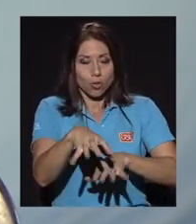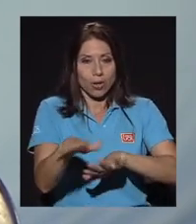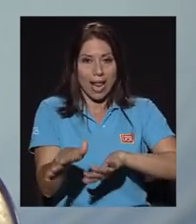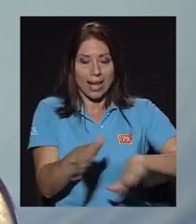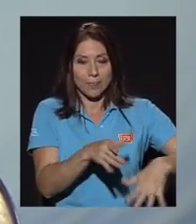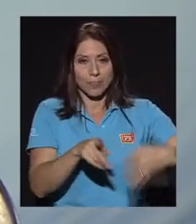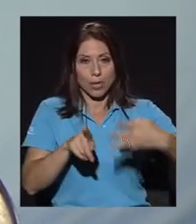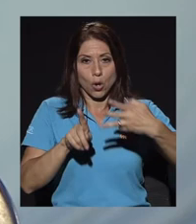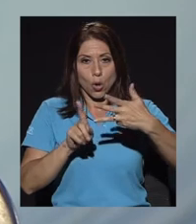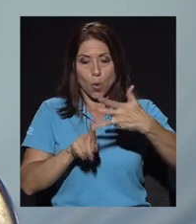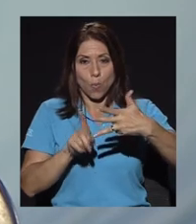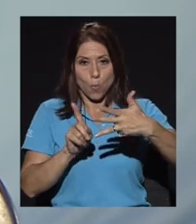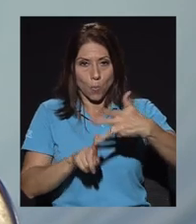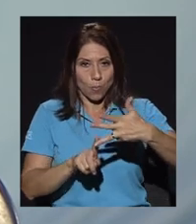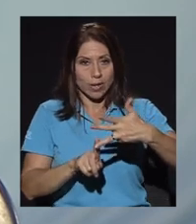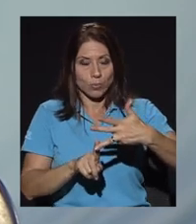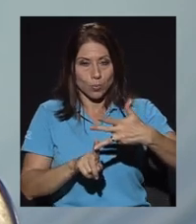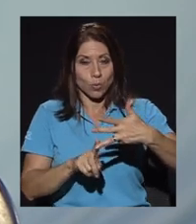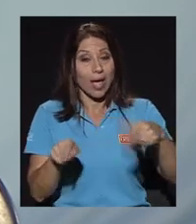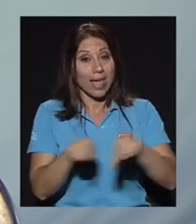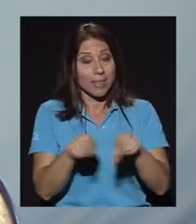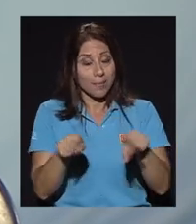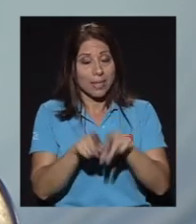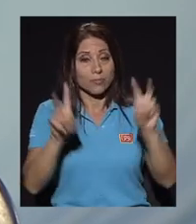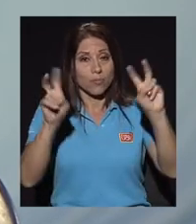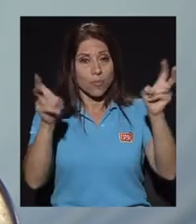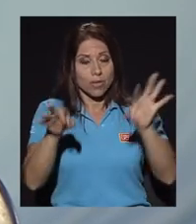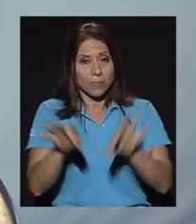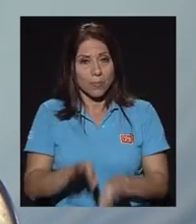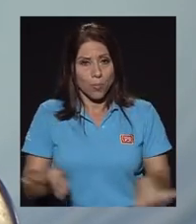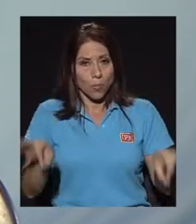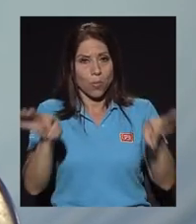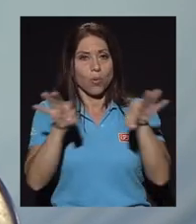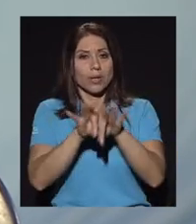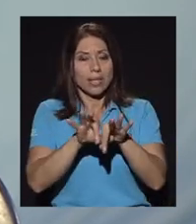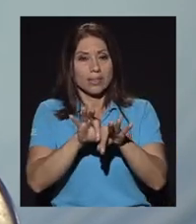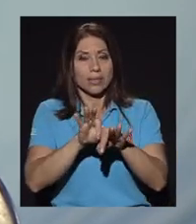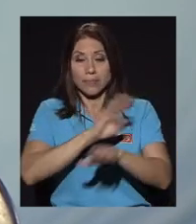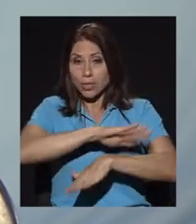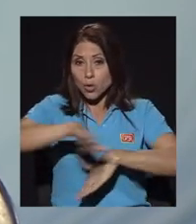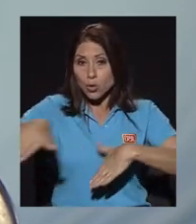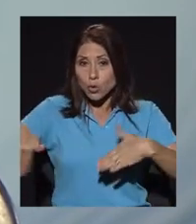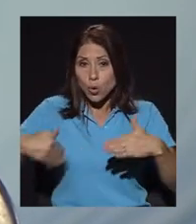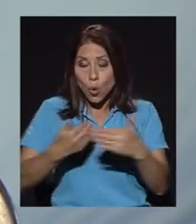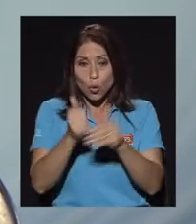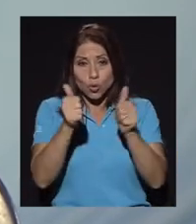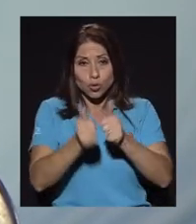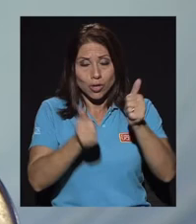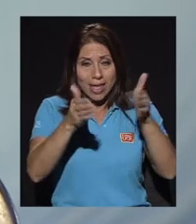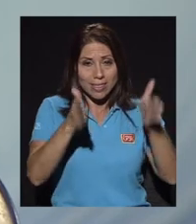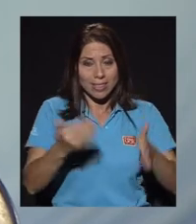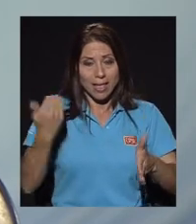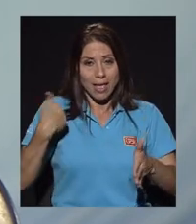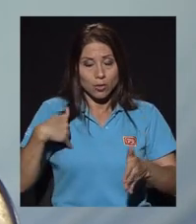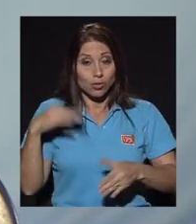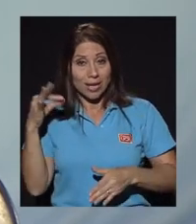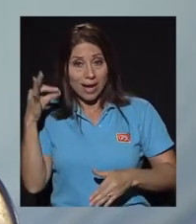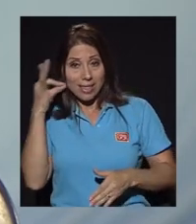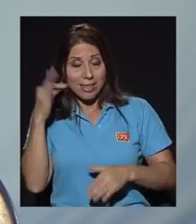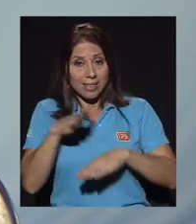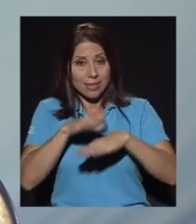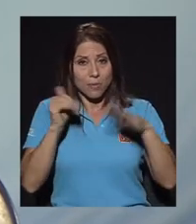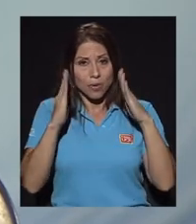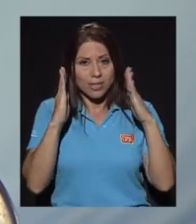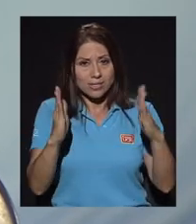Como cuarto punto, que además fue un punto importante y que todos los candidatos y la candidata llamó